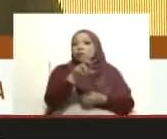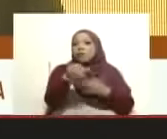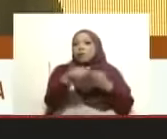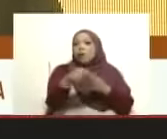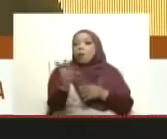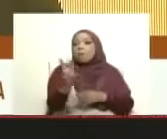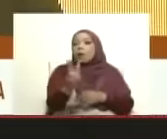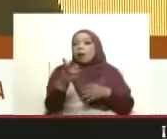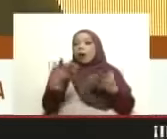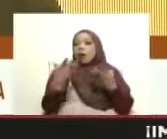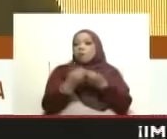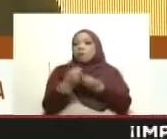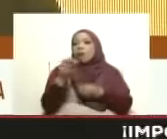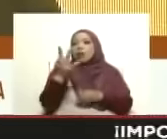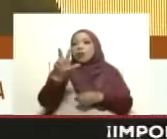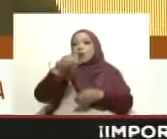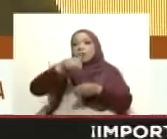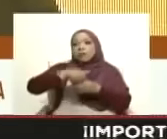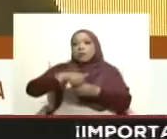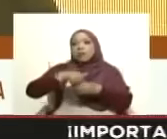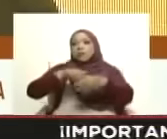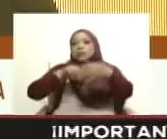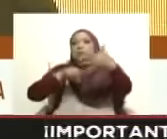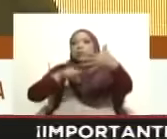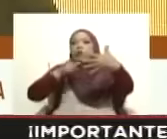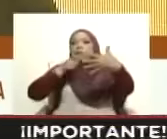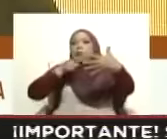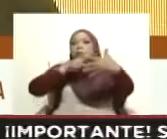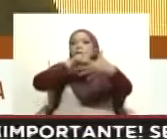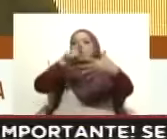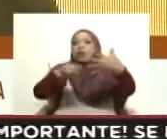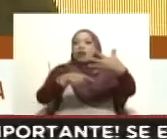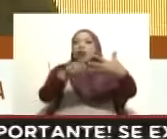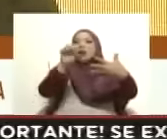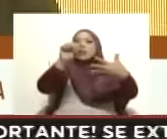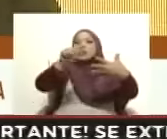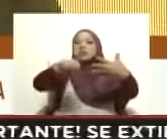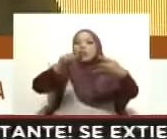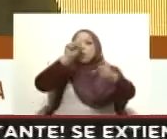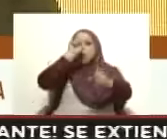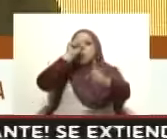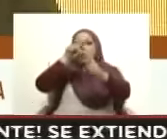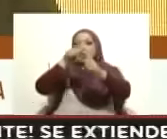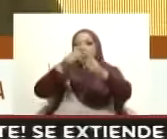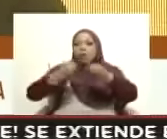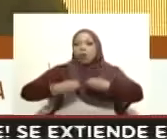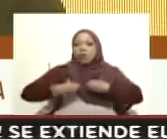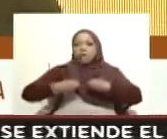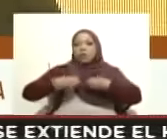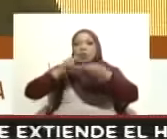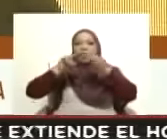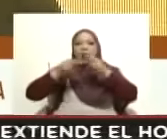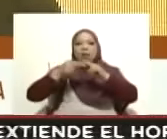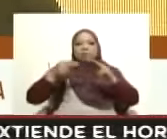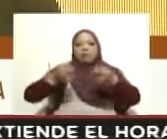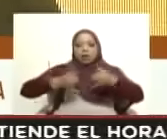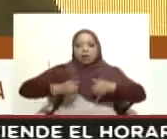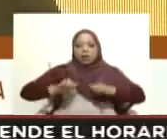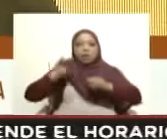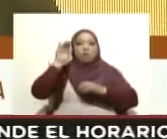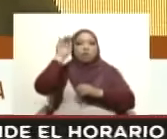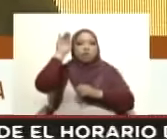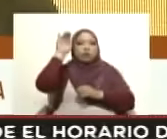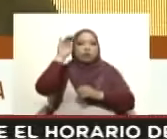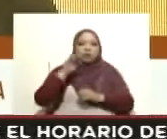diciembre a votar cinco veces sí por la patria por la vida por la paz por el futuro por nuestras hijas y por